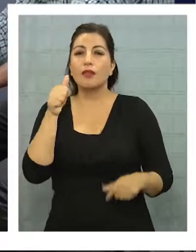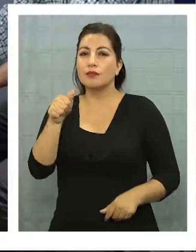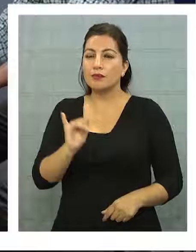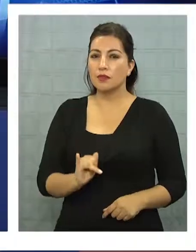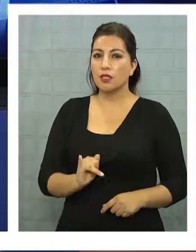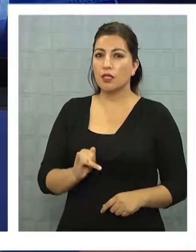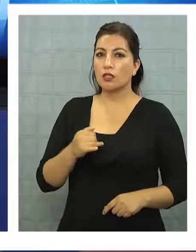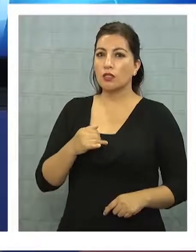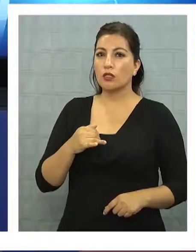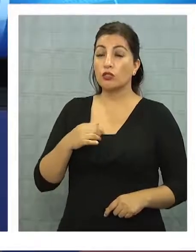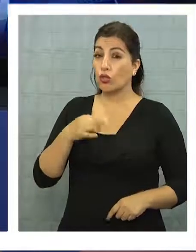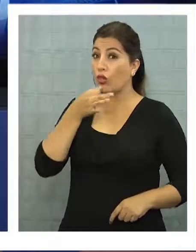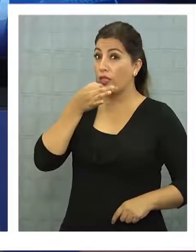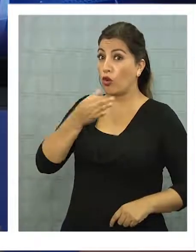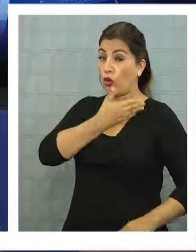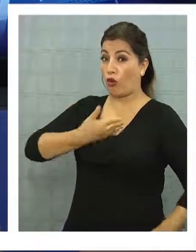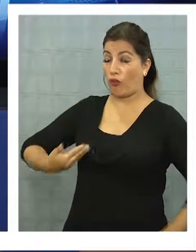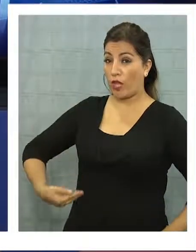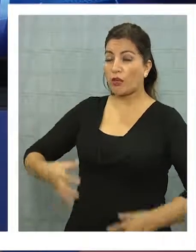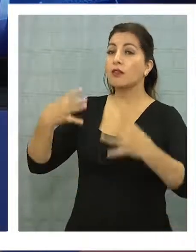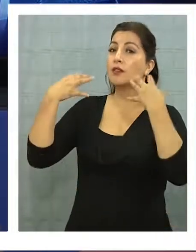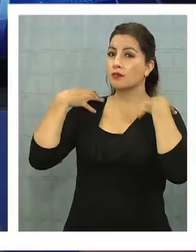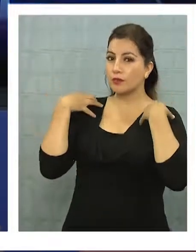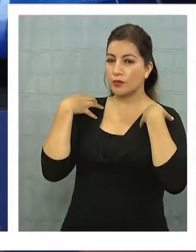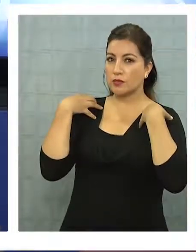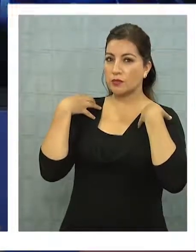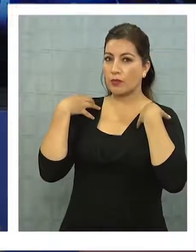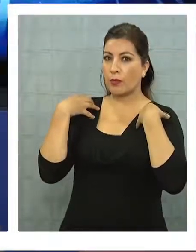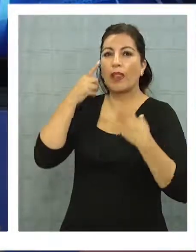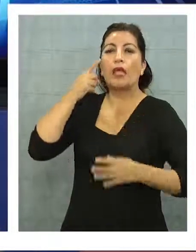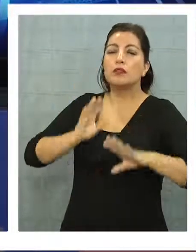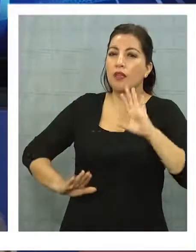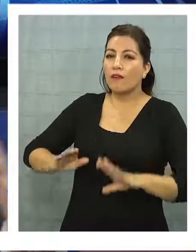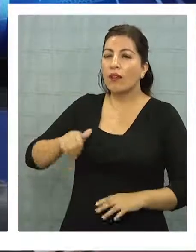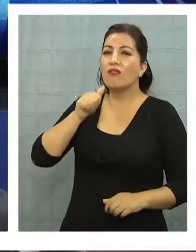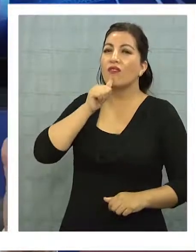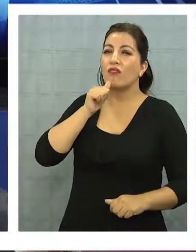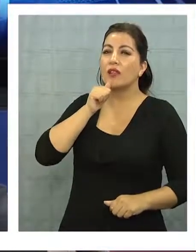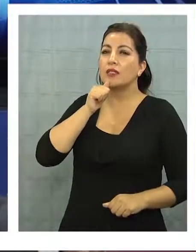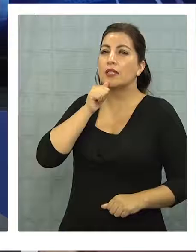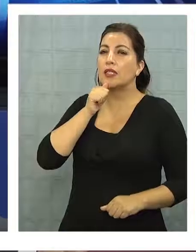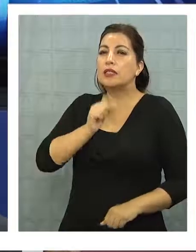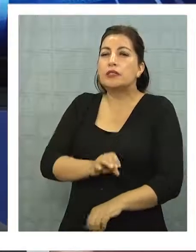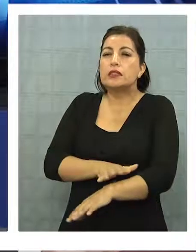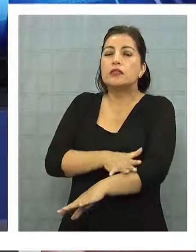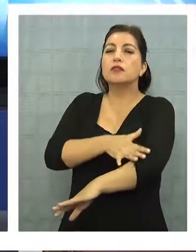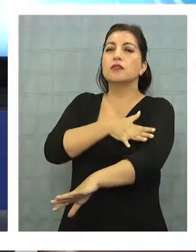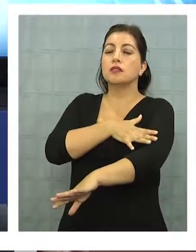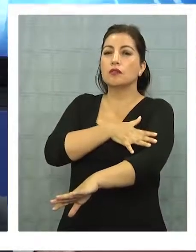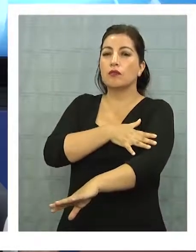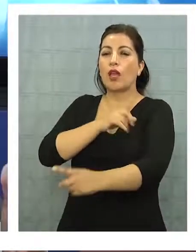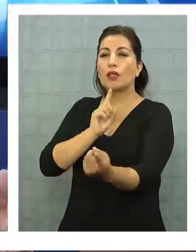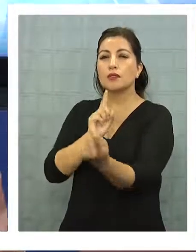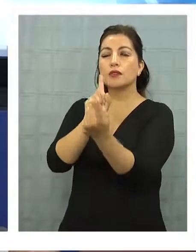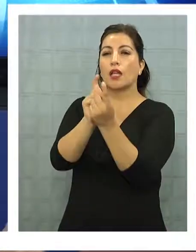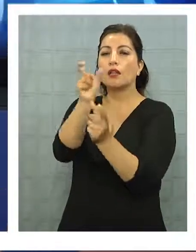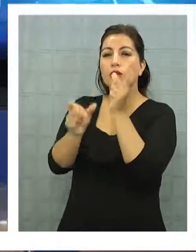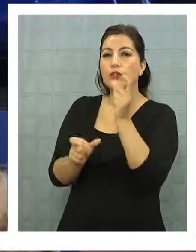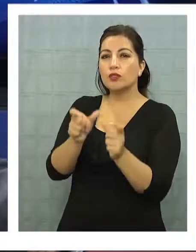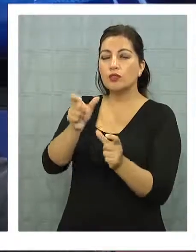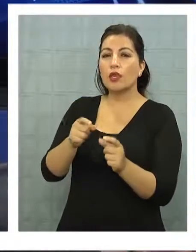Yo creo que el gobierno se hace cargo de esos temas, pero tal vez no hemos tenido la sensibilidad como para acercarnos a gente que hoy día tiene